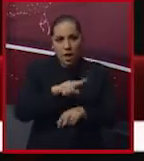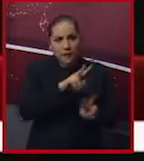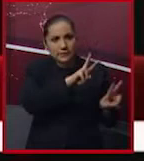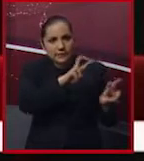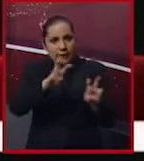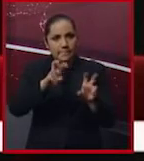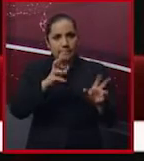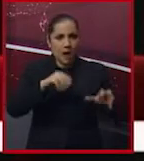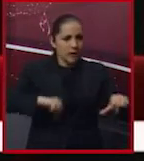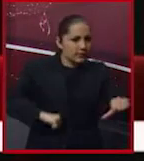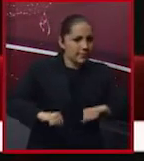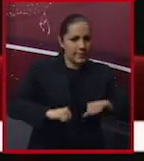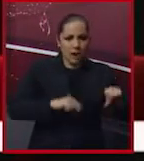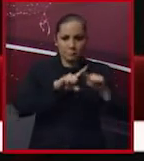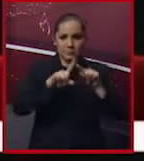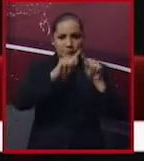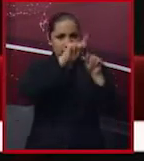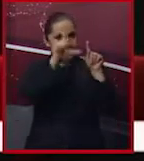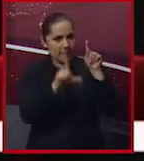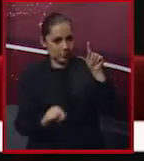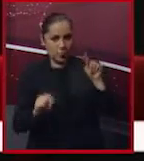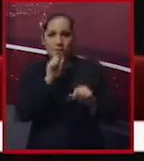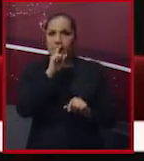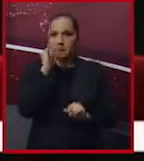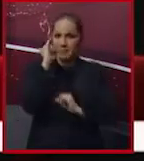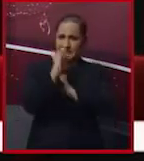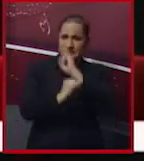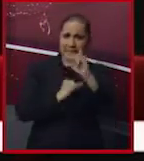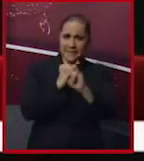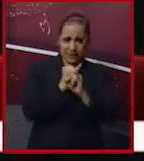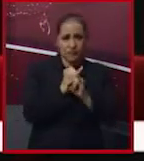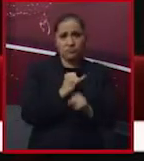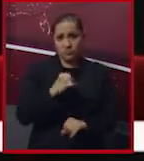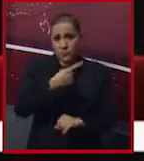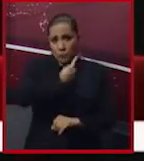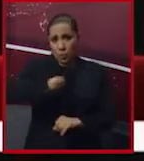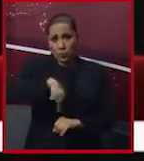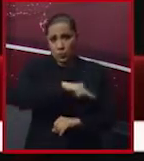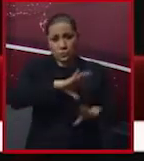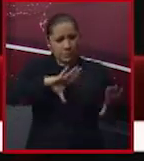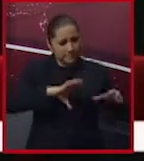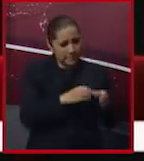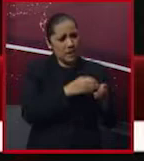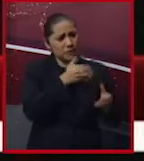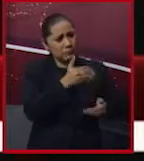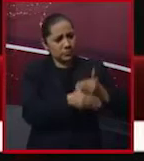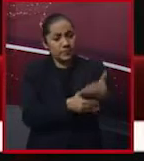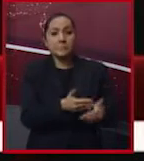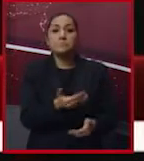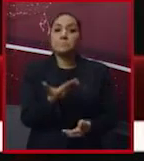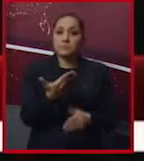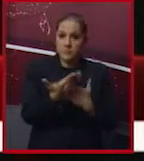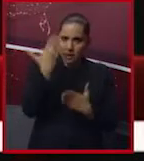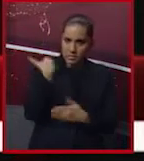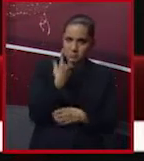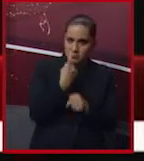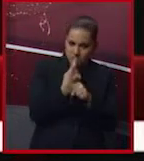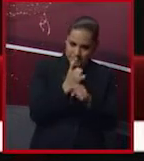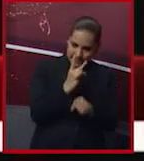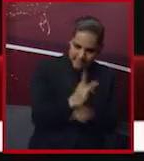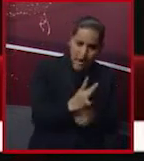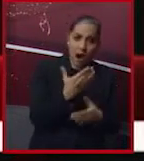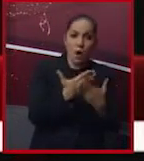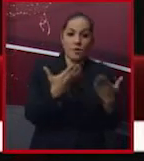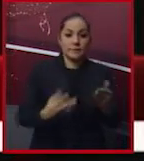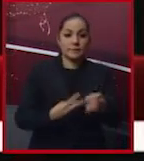internacional. Quiero decirle que por vez primera apareció y está por aparecer la segunda edición de una